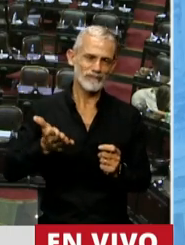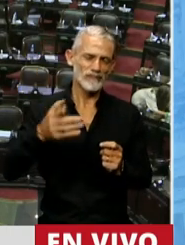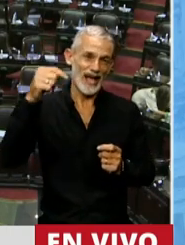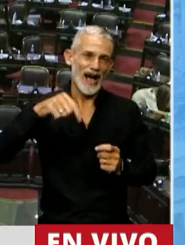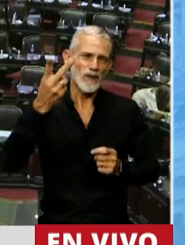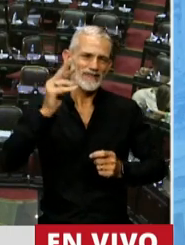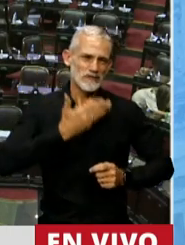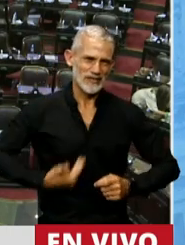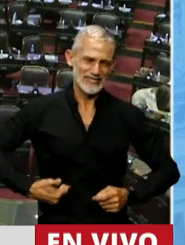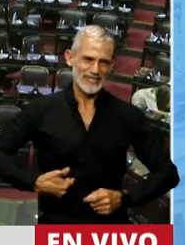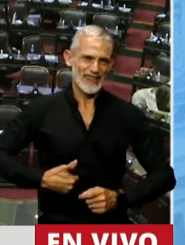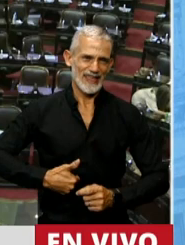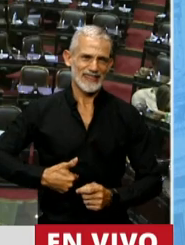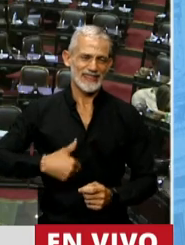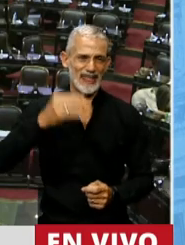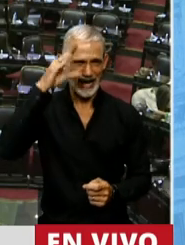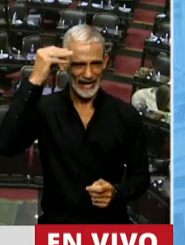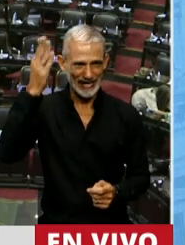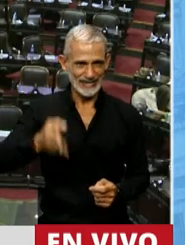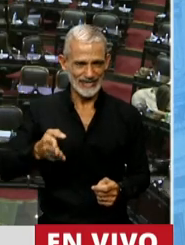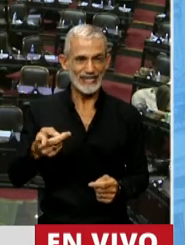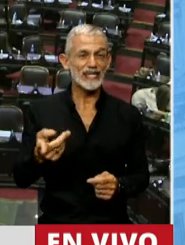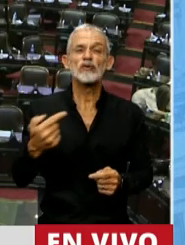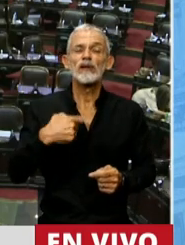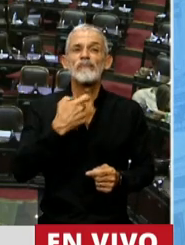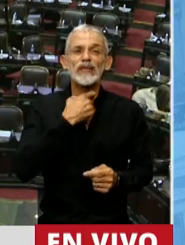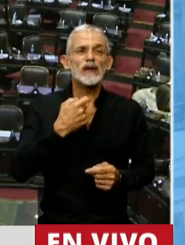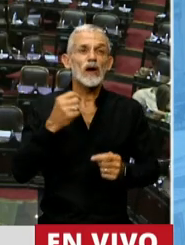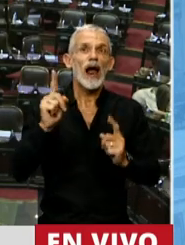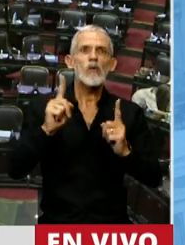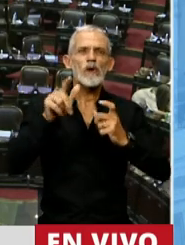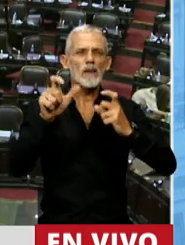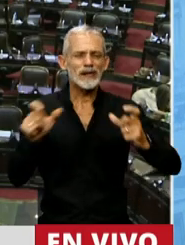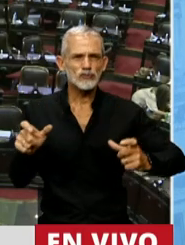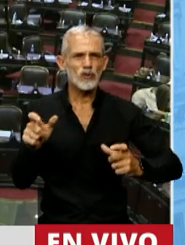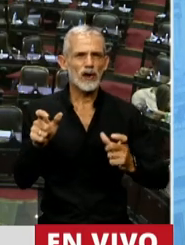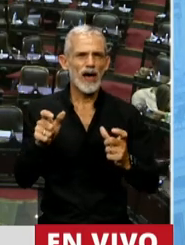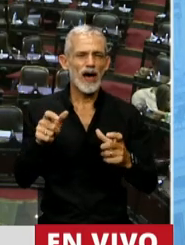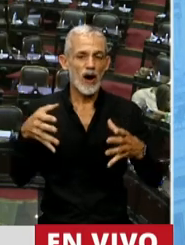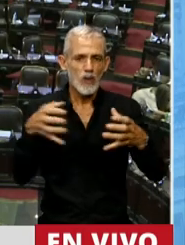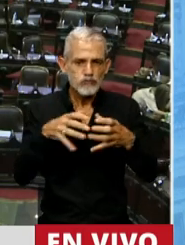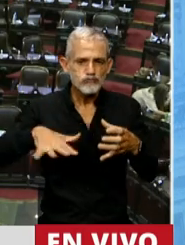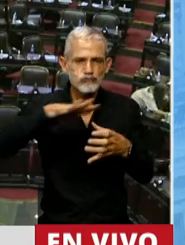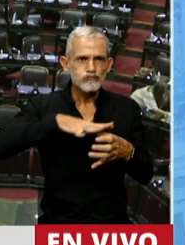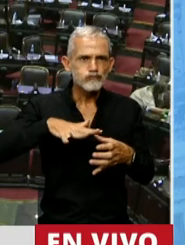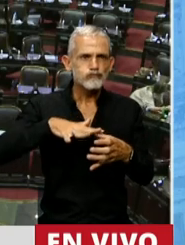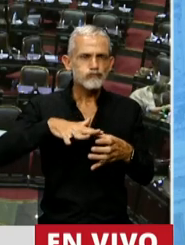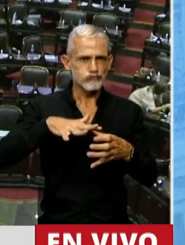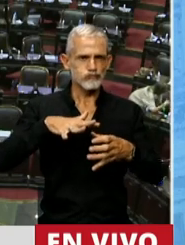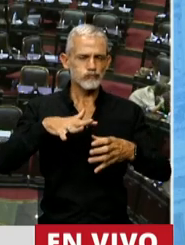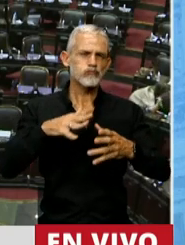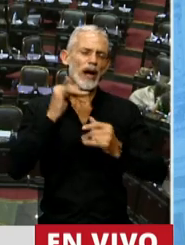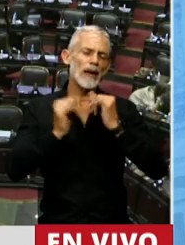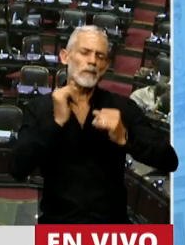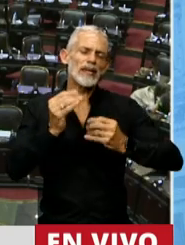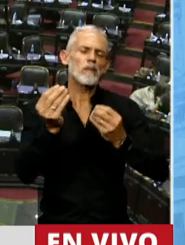actual vicepresidenta de la Nación. Yo quiero que alguien de ese entorno o de ese lugar